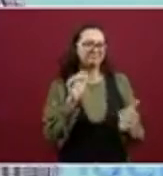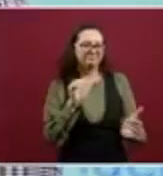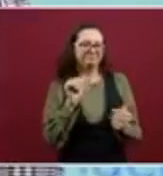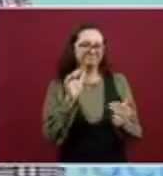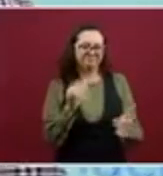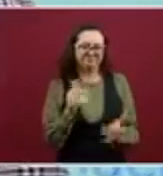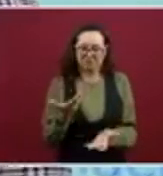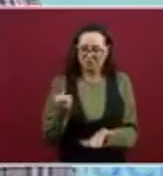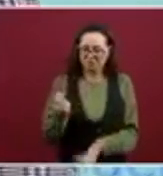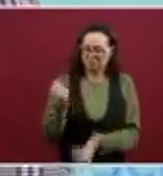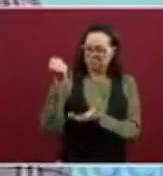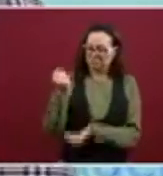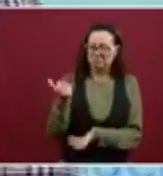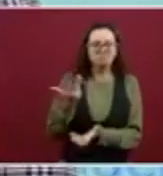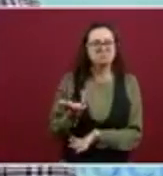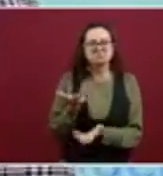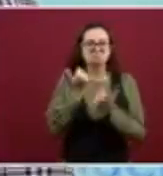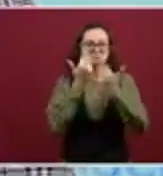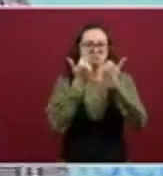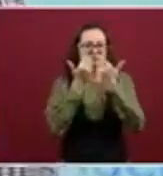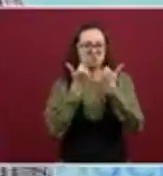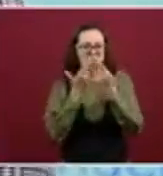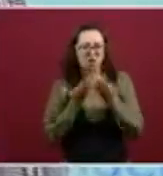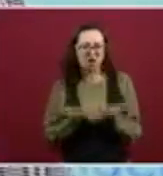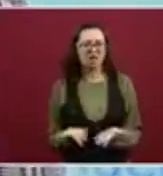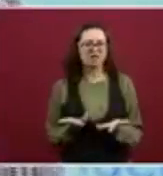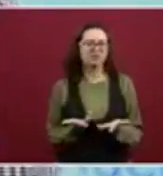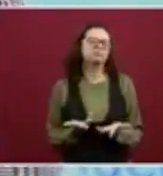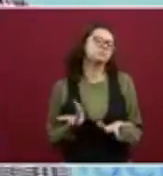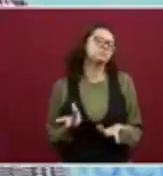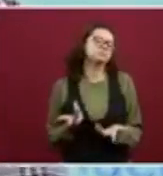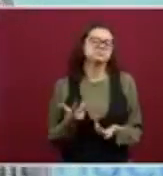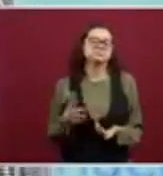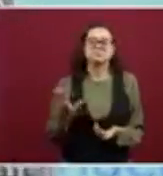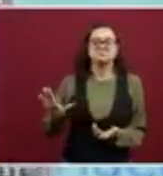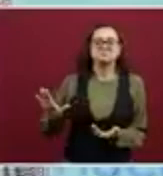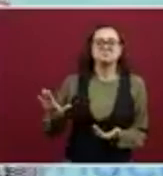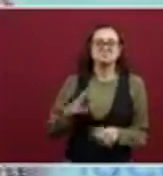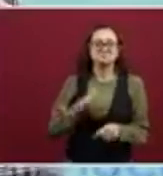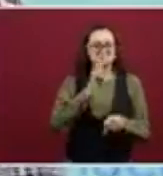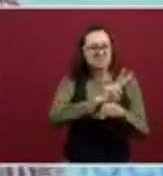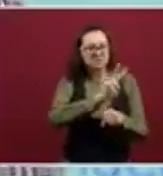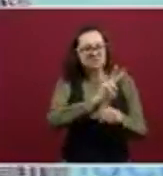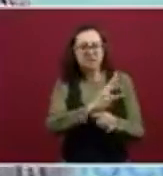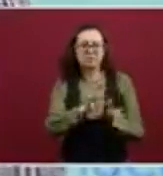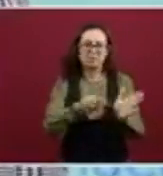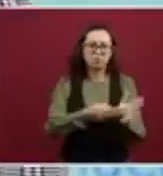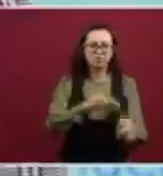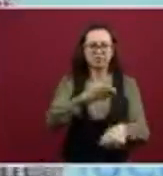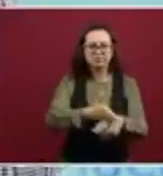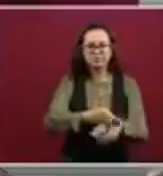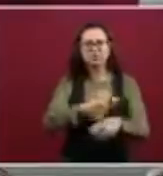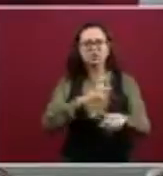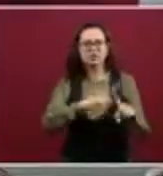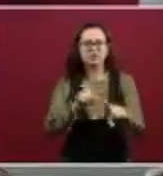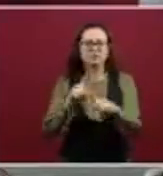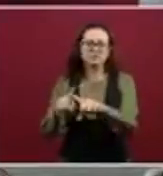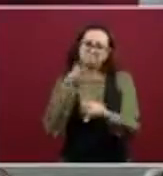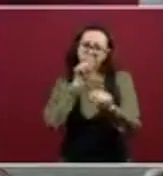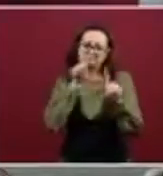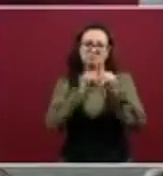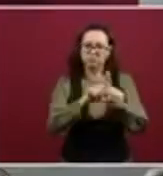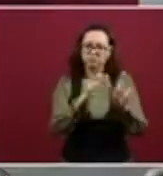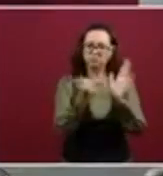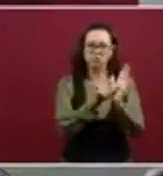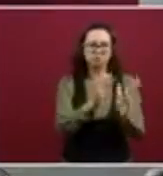está documentado el número, pero si se restringe el número de auditorías, se restringe el número no nada más de multas y de sanciones, sino de lo que se pudo haber recaudado